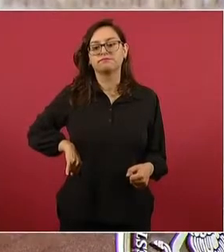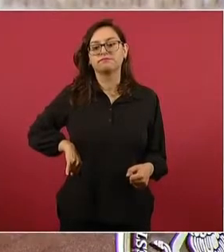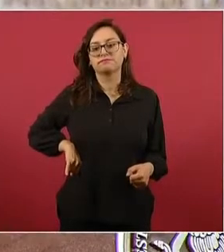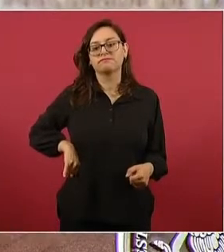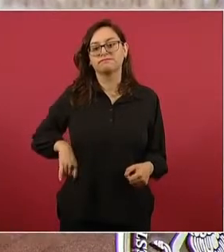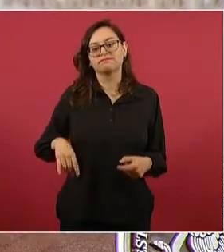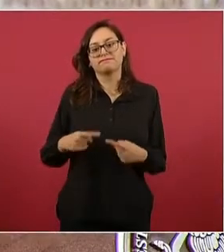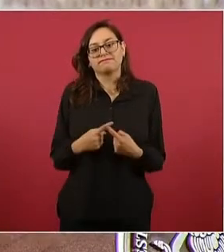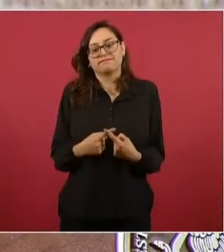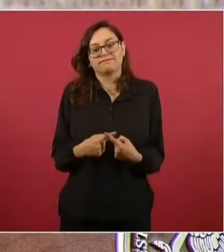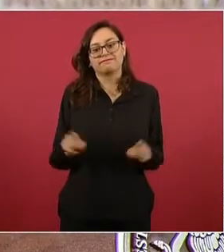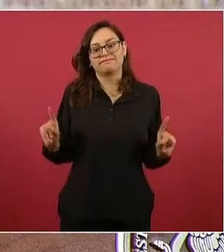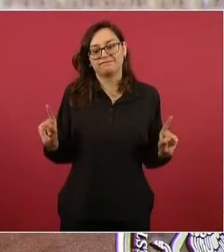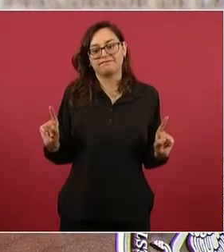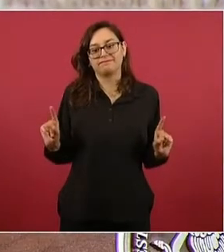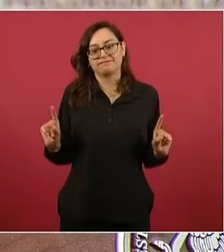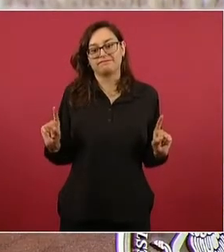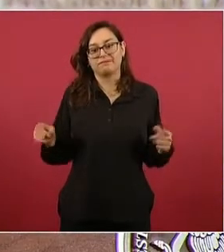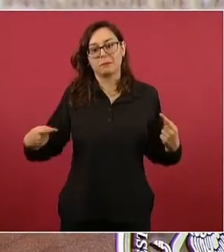diferentes.